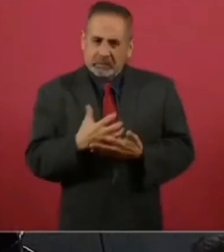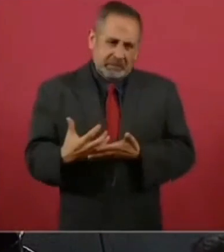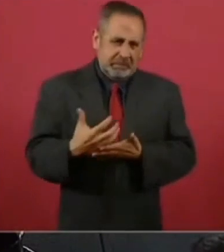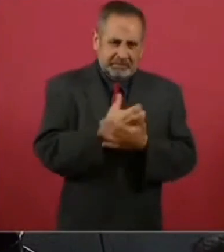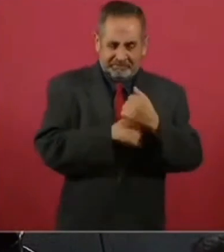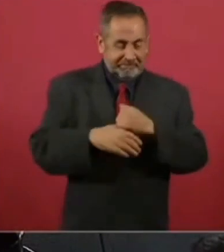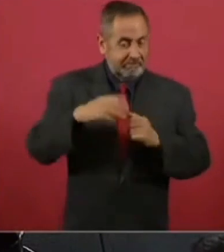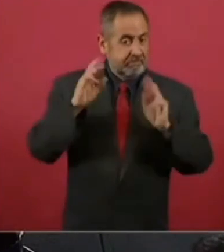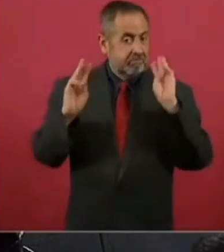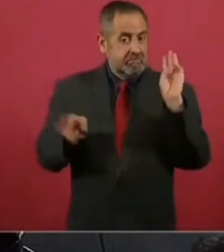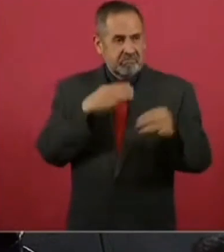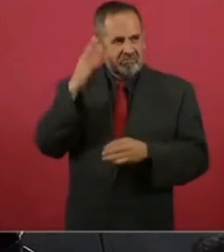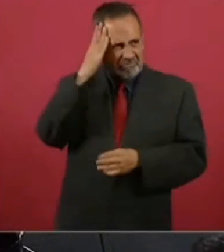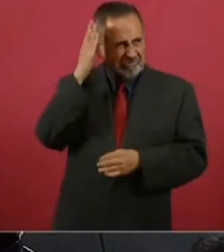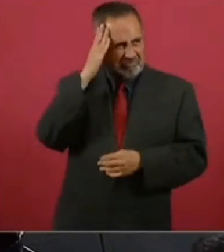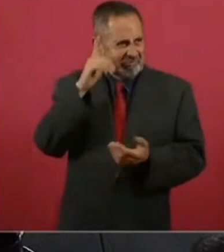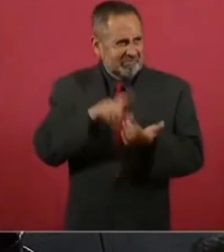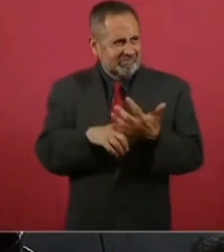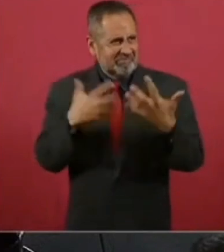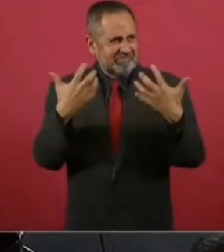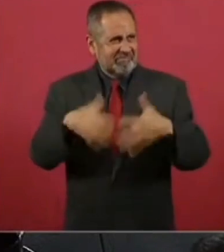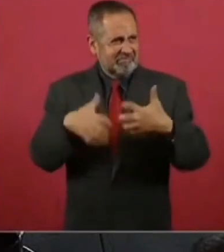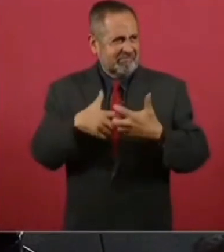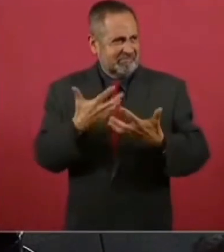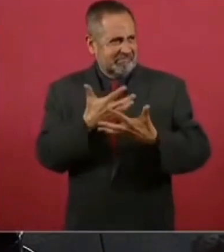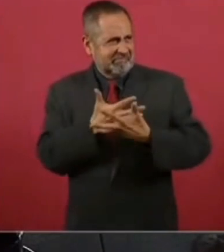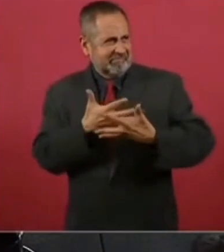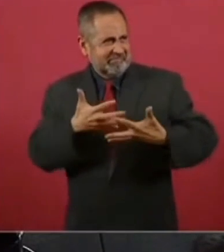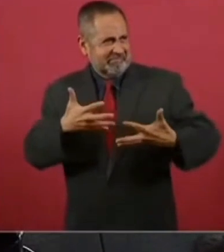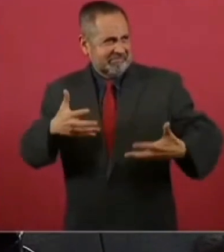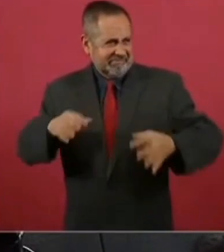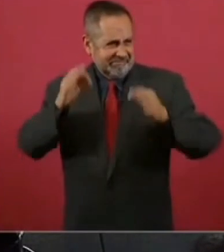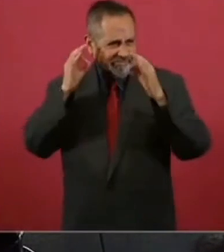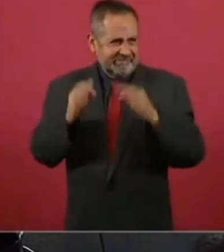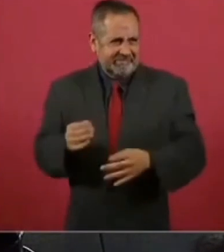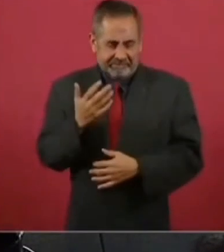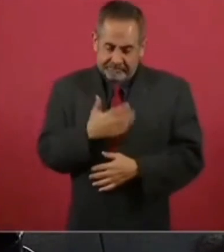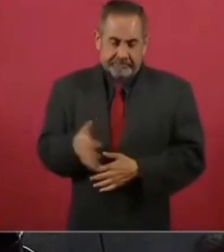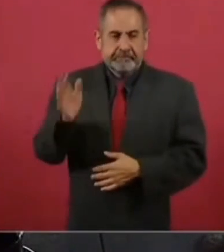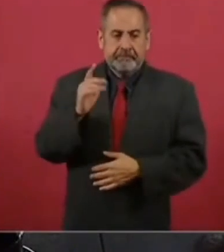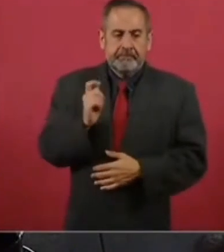Líderes mundiales, grandes empresas mundiales.